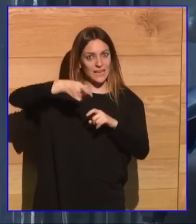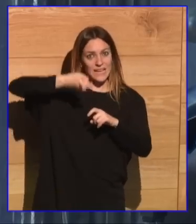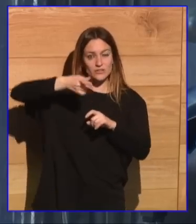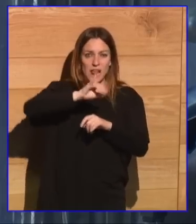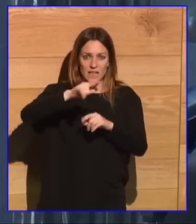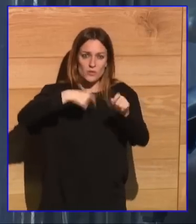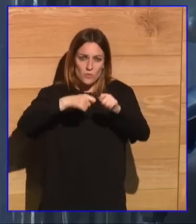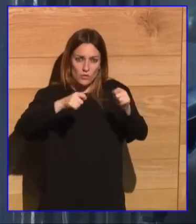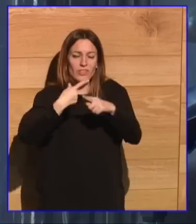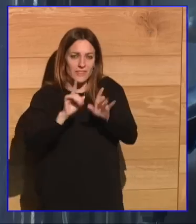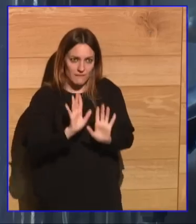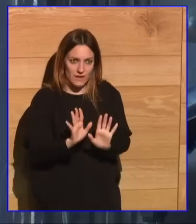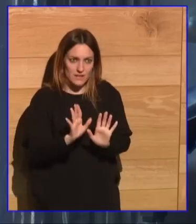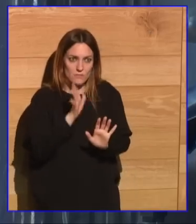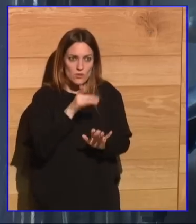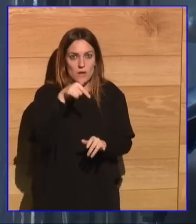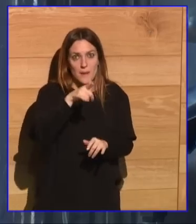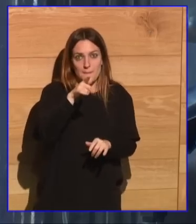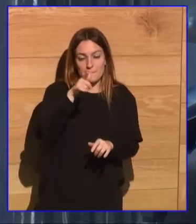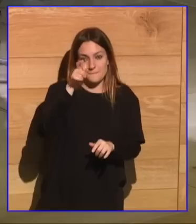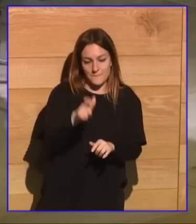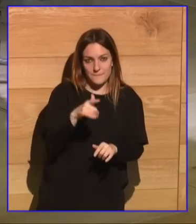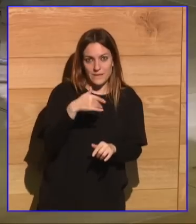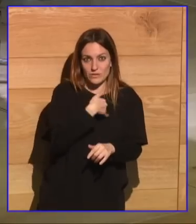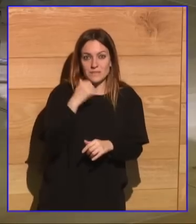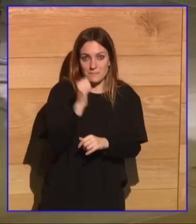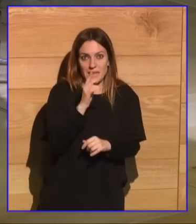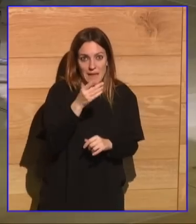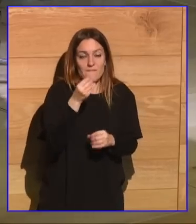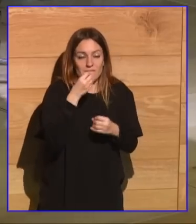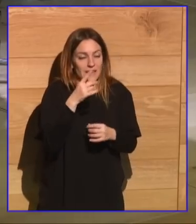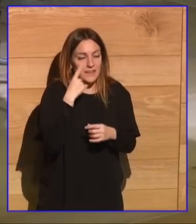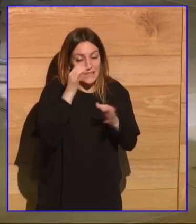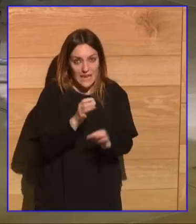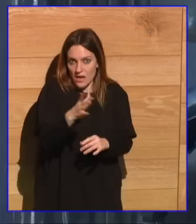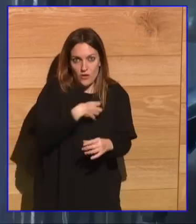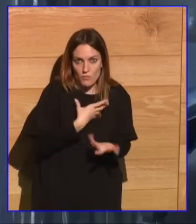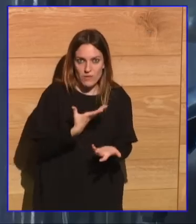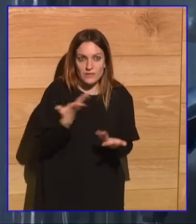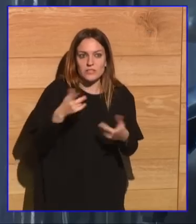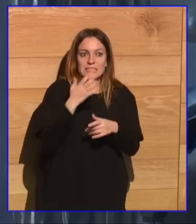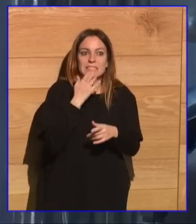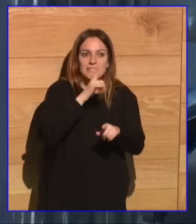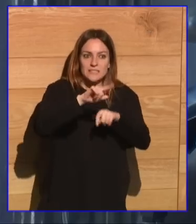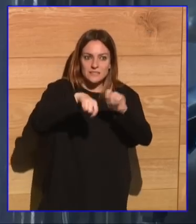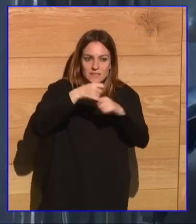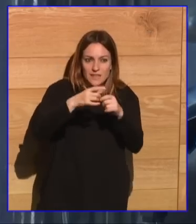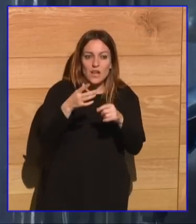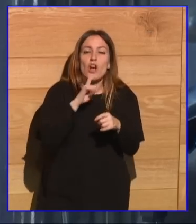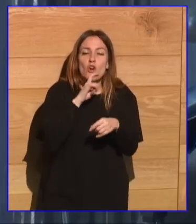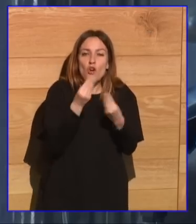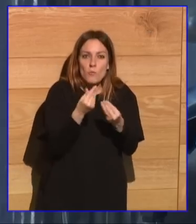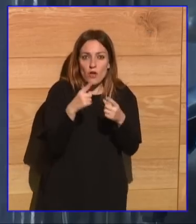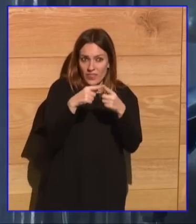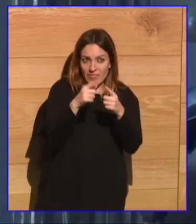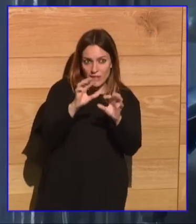no es el mismo, porque claro, tú no puedes matar a los actores en la vida real. Pero si tú quieres hacer un nudo corredizo, la mejor forma que tú puedes hacer es sostener el dedo índice